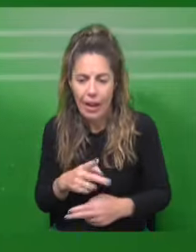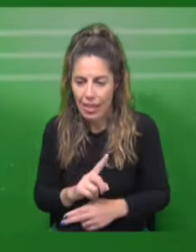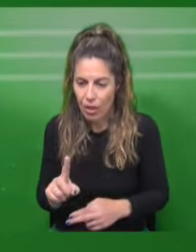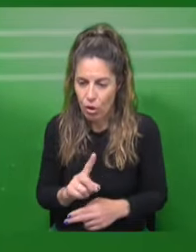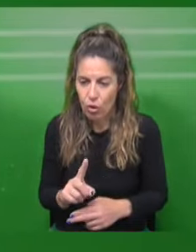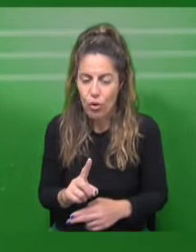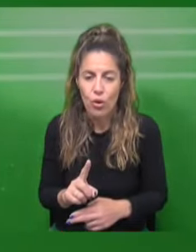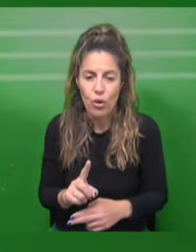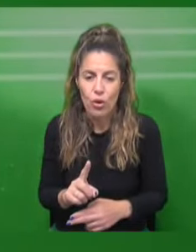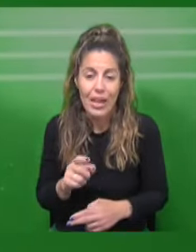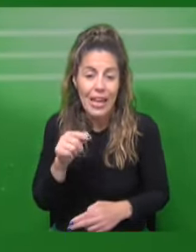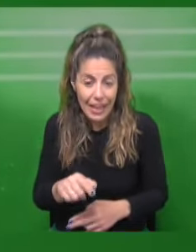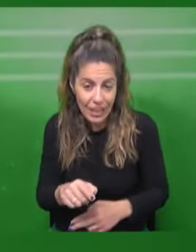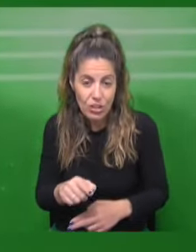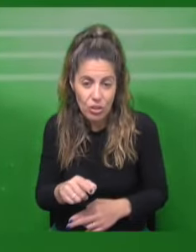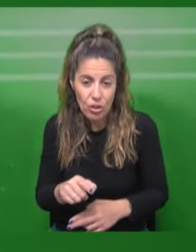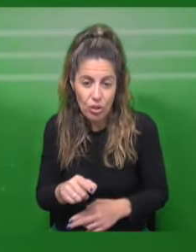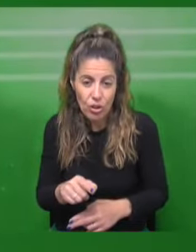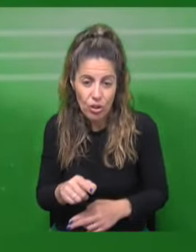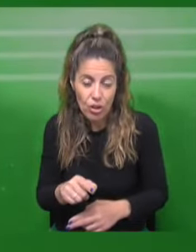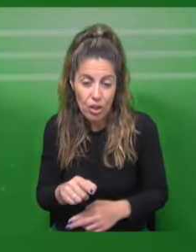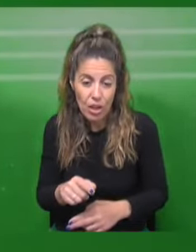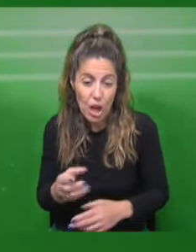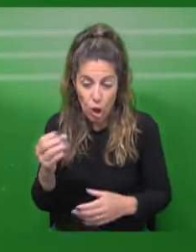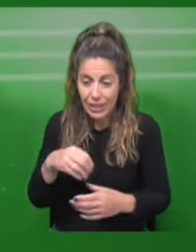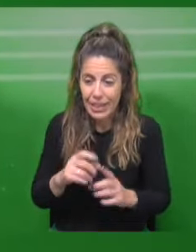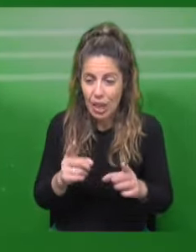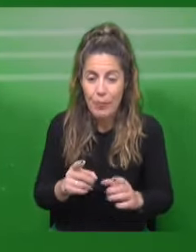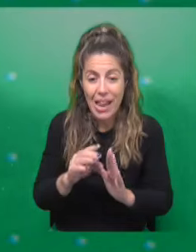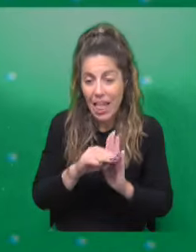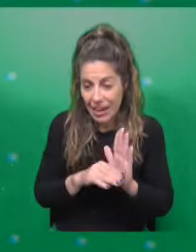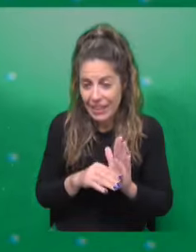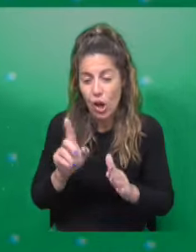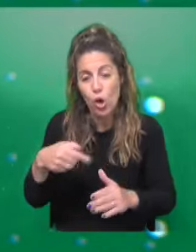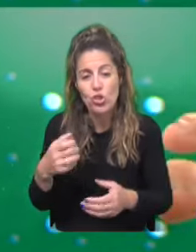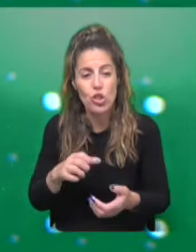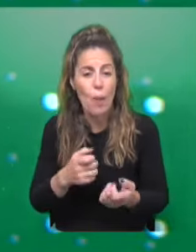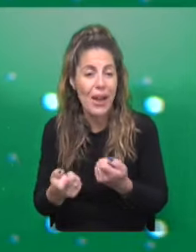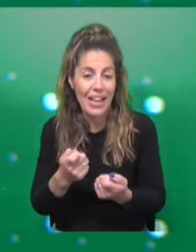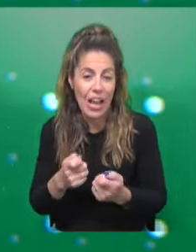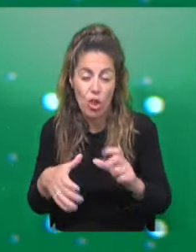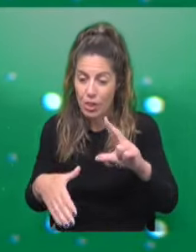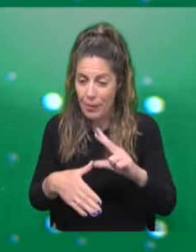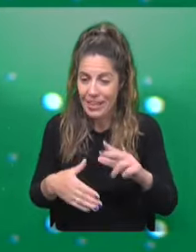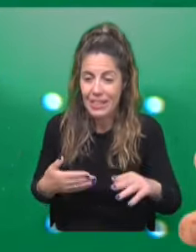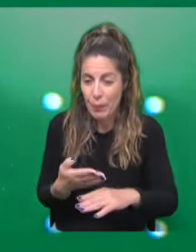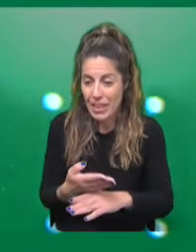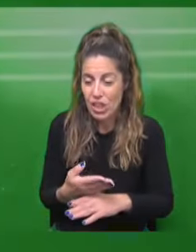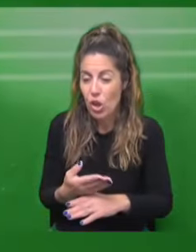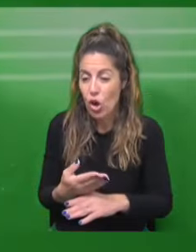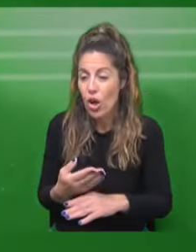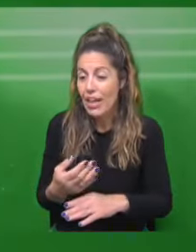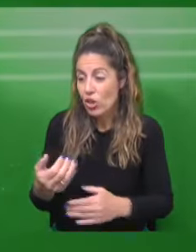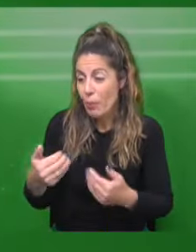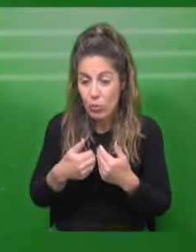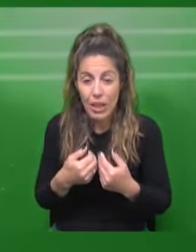Eh Esto mismo es lo que forma parte a veces de la agenda con con los otros mercados de América Latina que están pidiendo no cómo están resolviendo